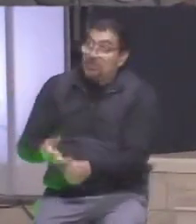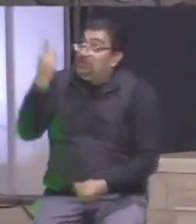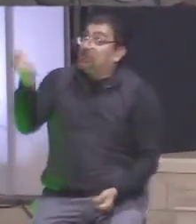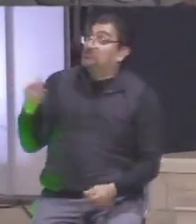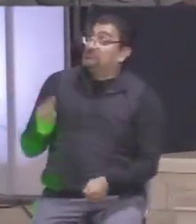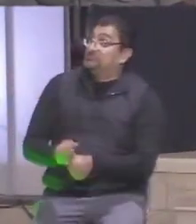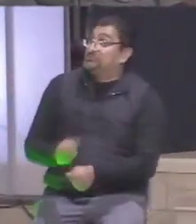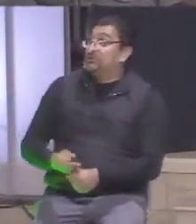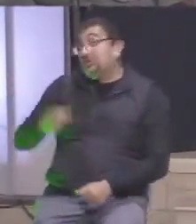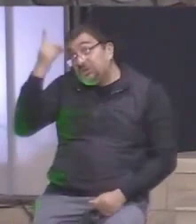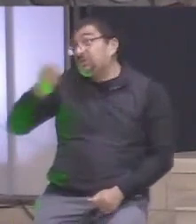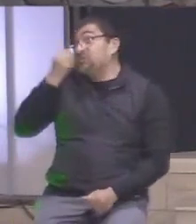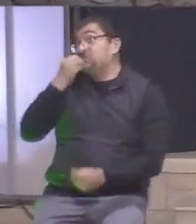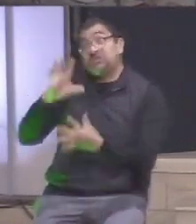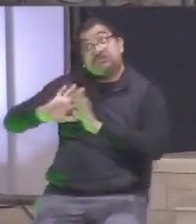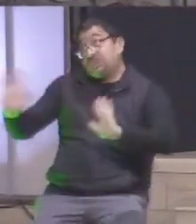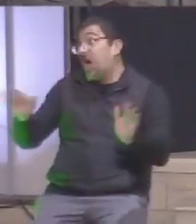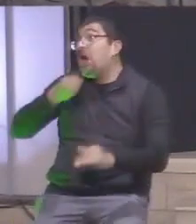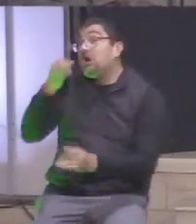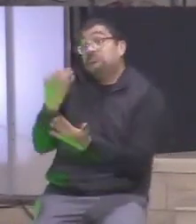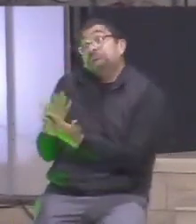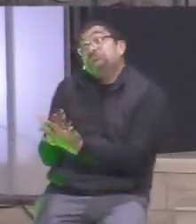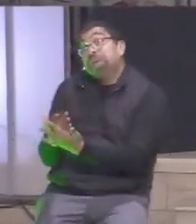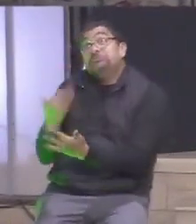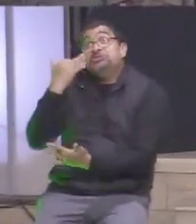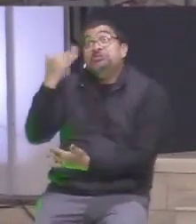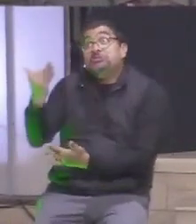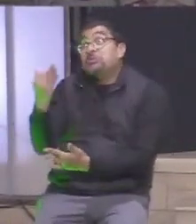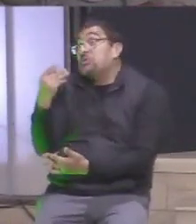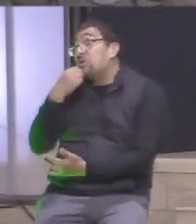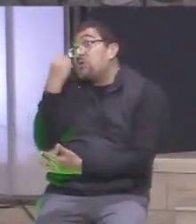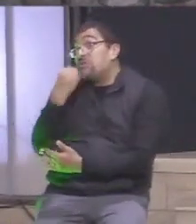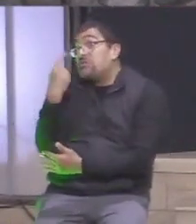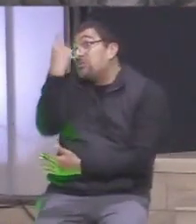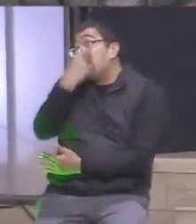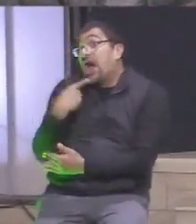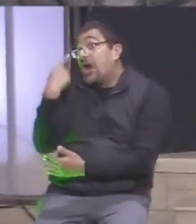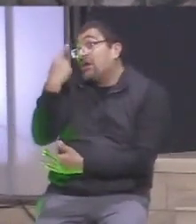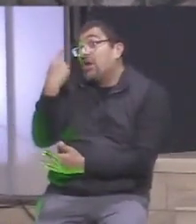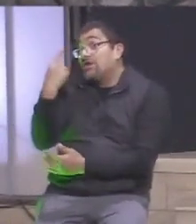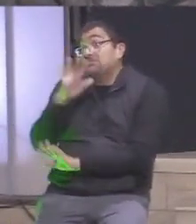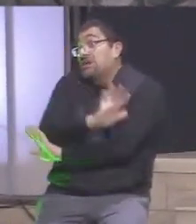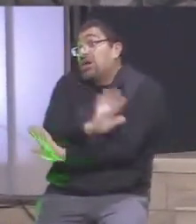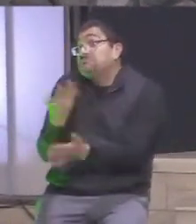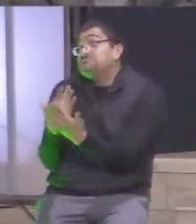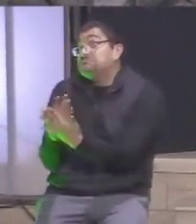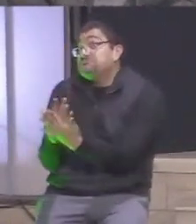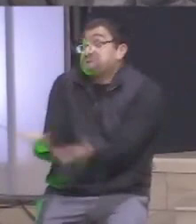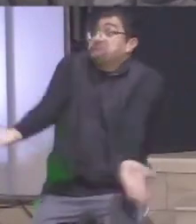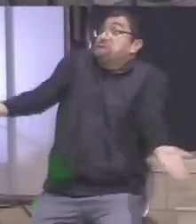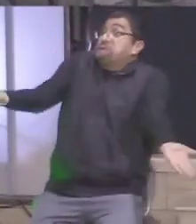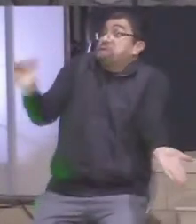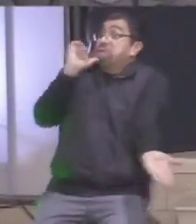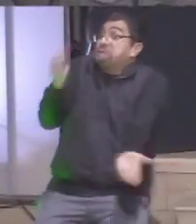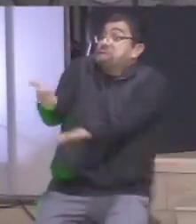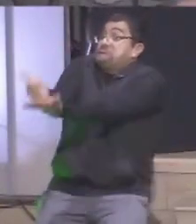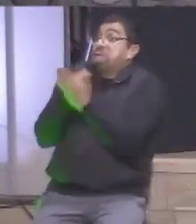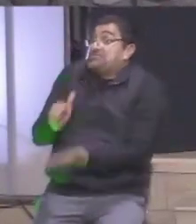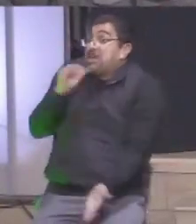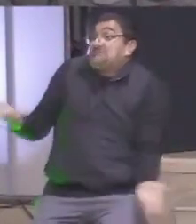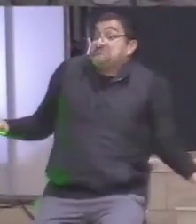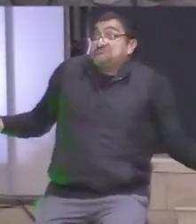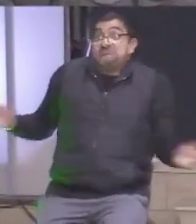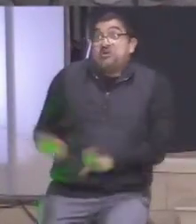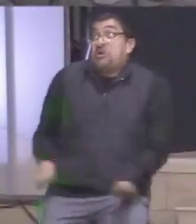Señor yo ya ya ya llevo orando Ah hora y media y no veo